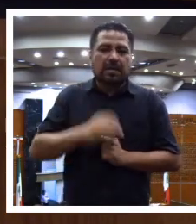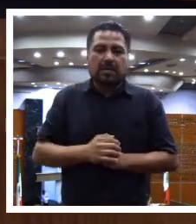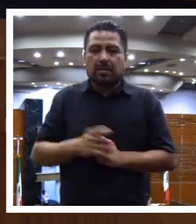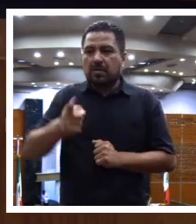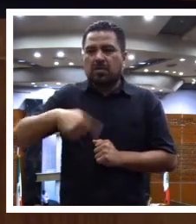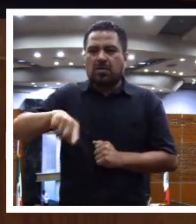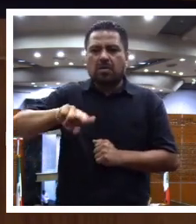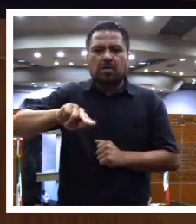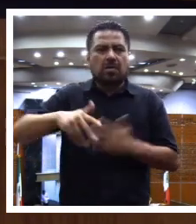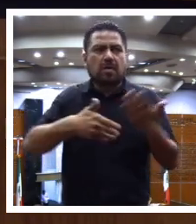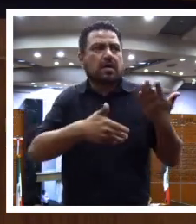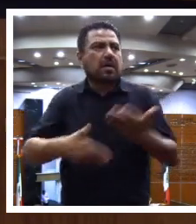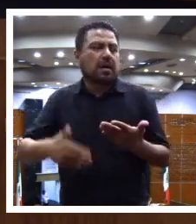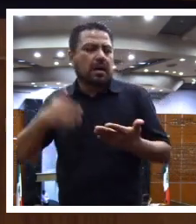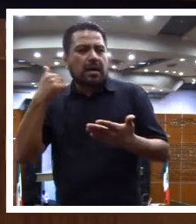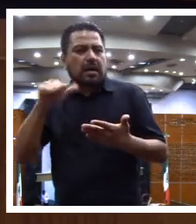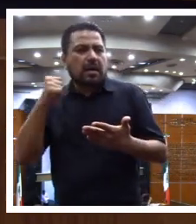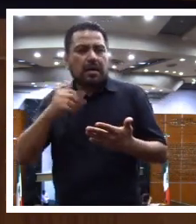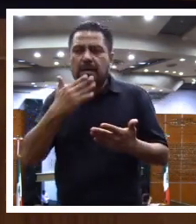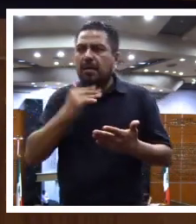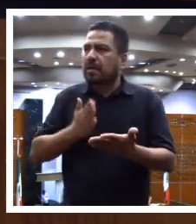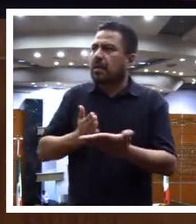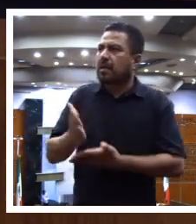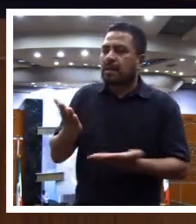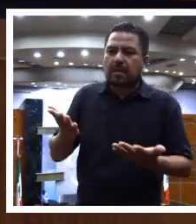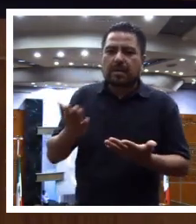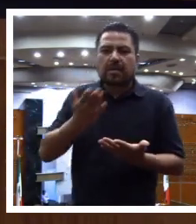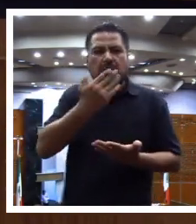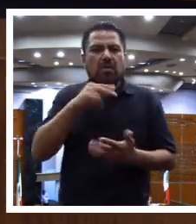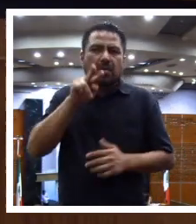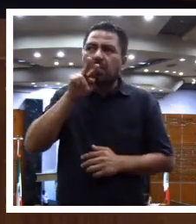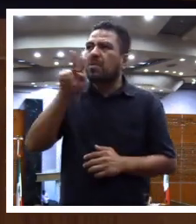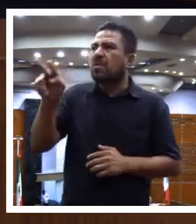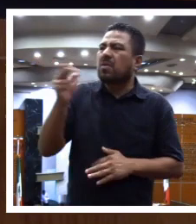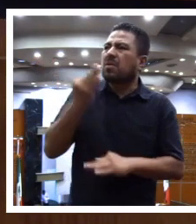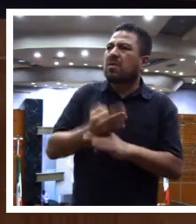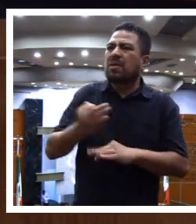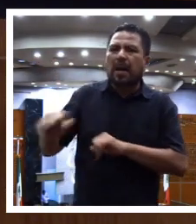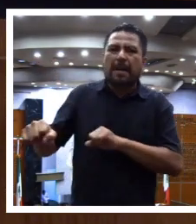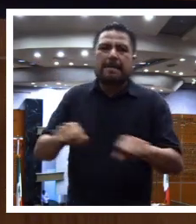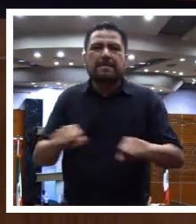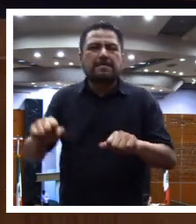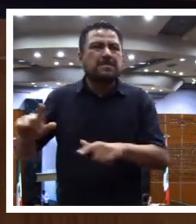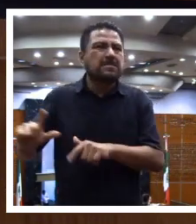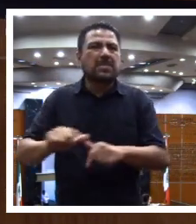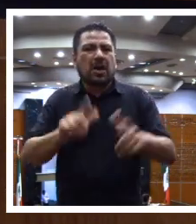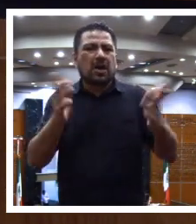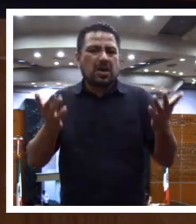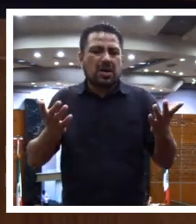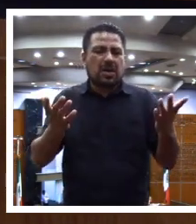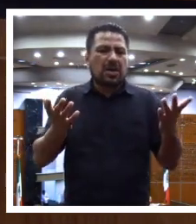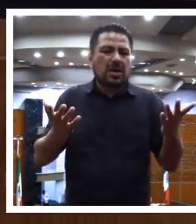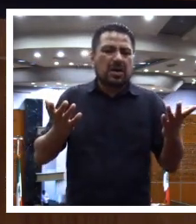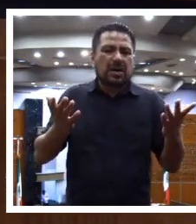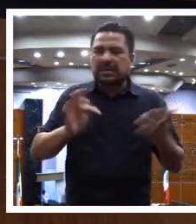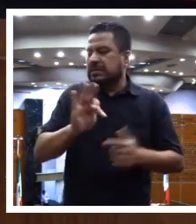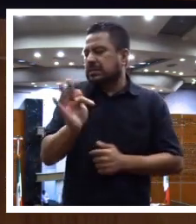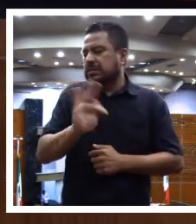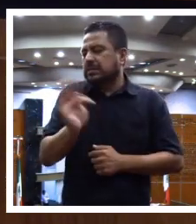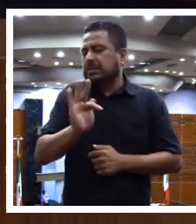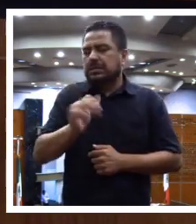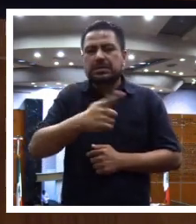no han venido a Acapulco? ¿Acaso no han visto la magnitud de la tragedia? ¿Acaso son